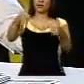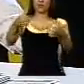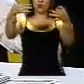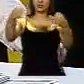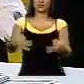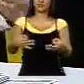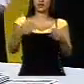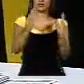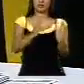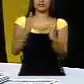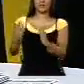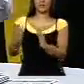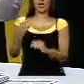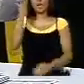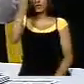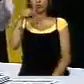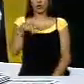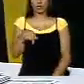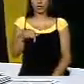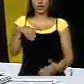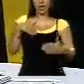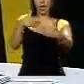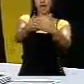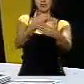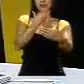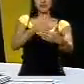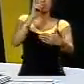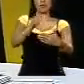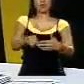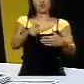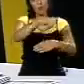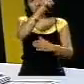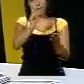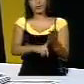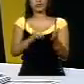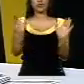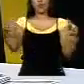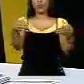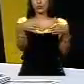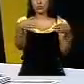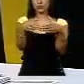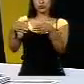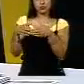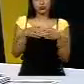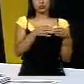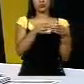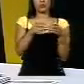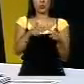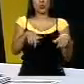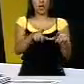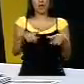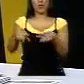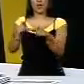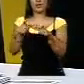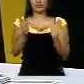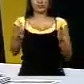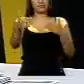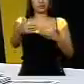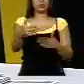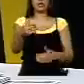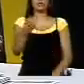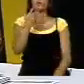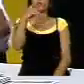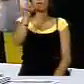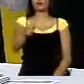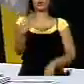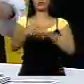que ahí siempre tenemos que tener el país lleno de bases de patrulla y tenemos que tener ya las patrullas territoriales listas. No puede haber un hombre o una mujer revolucionaria.